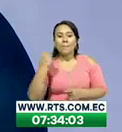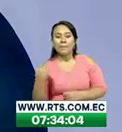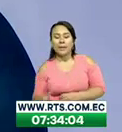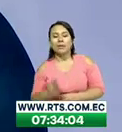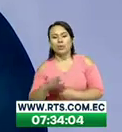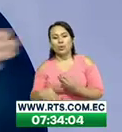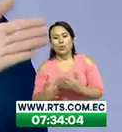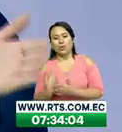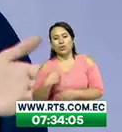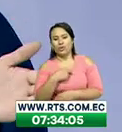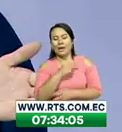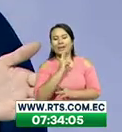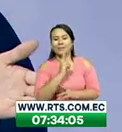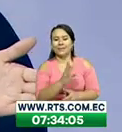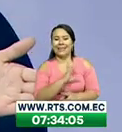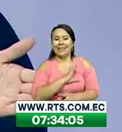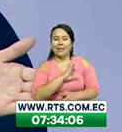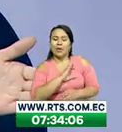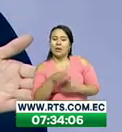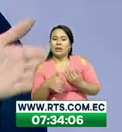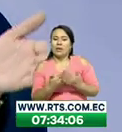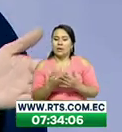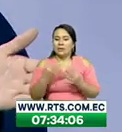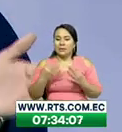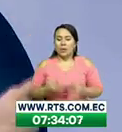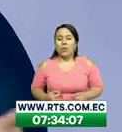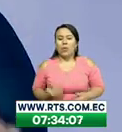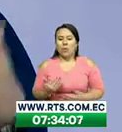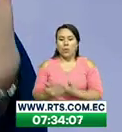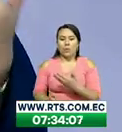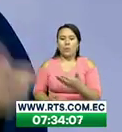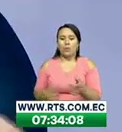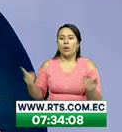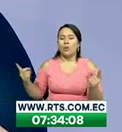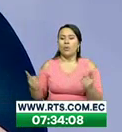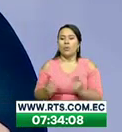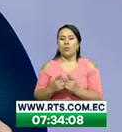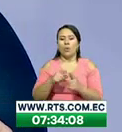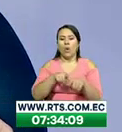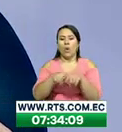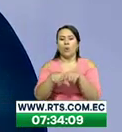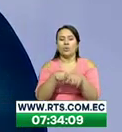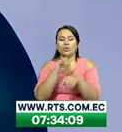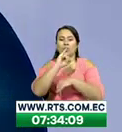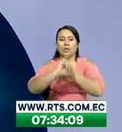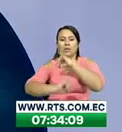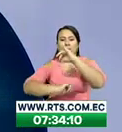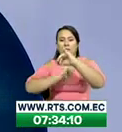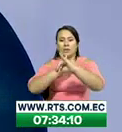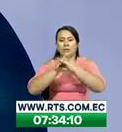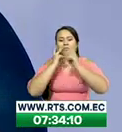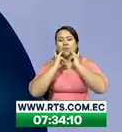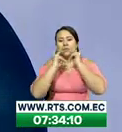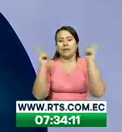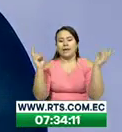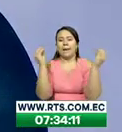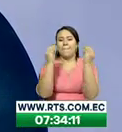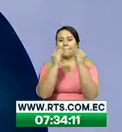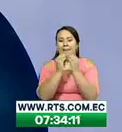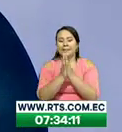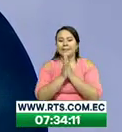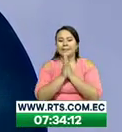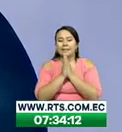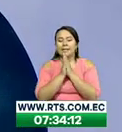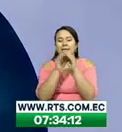terminamos unos términos de referencia finales con los que ya salimos a un concurso público internacional para elegir a uno. Con ese